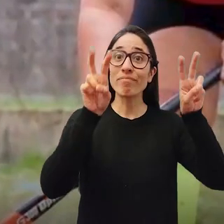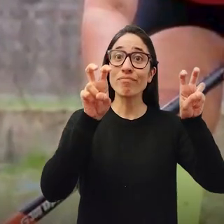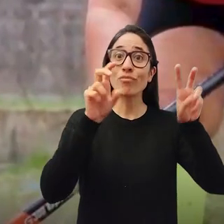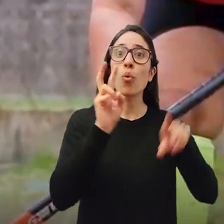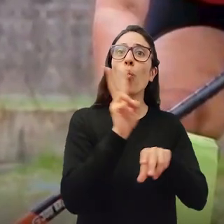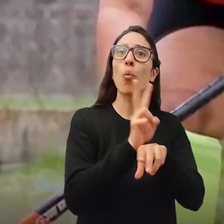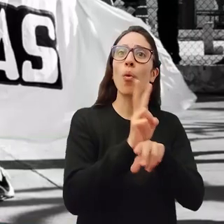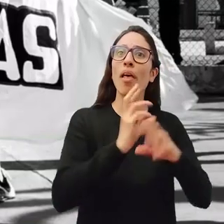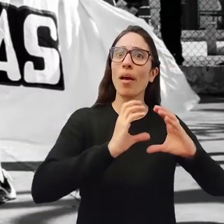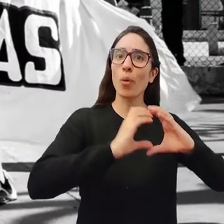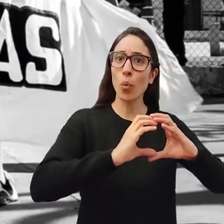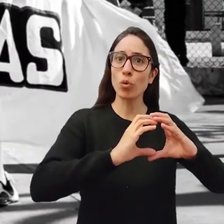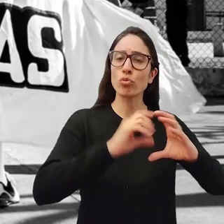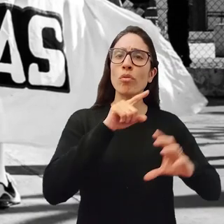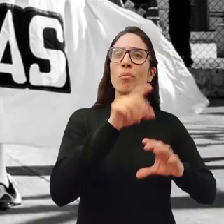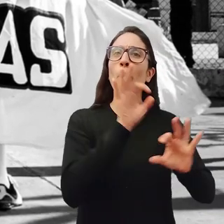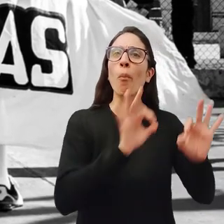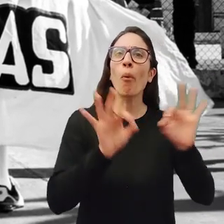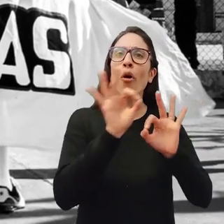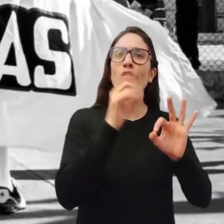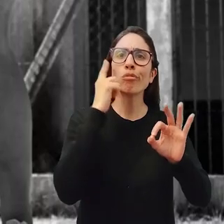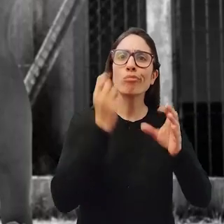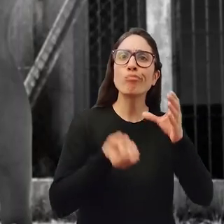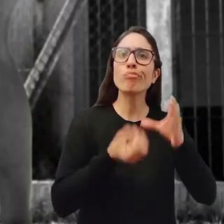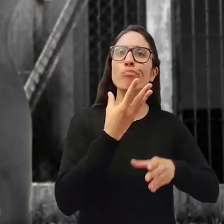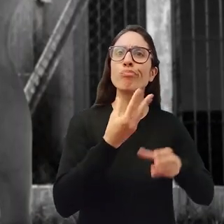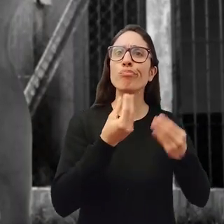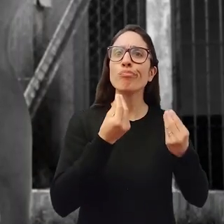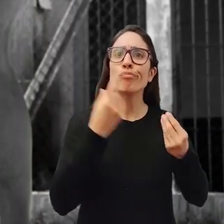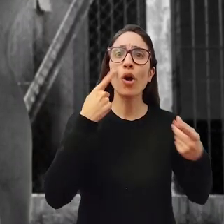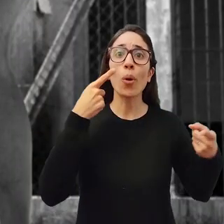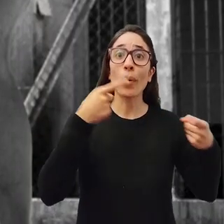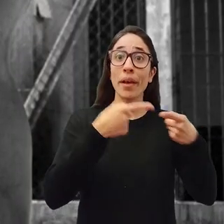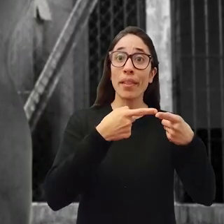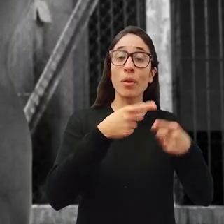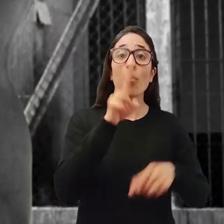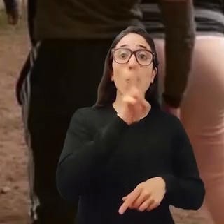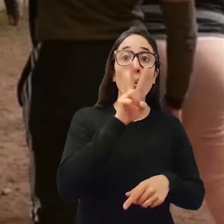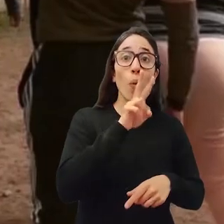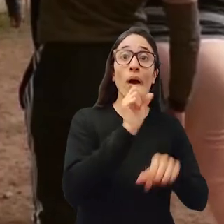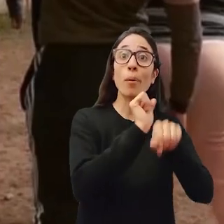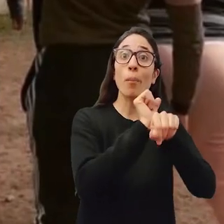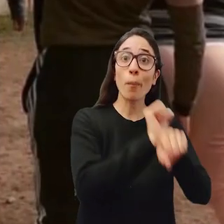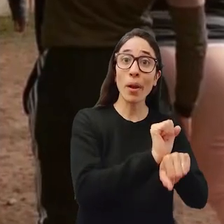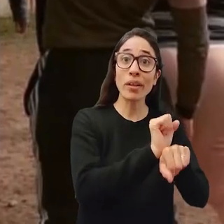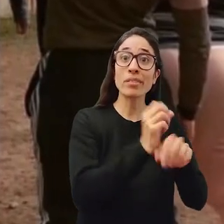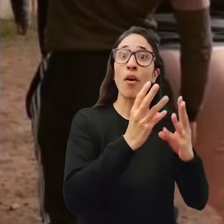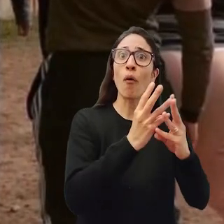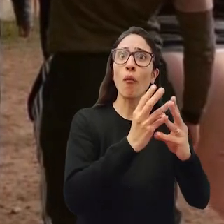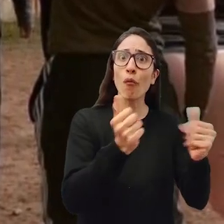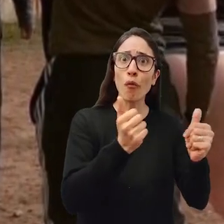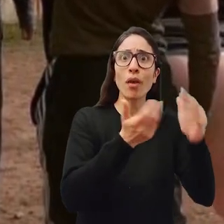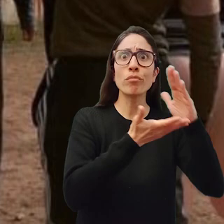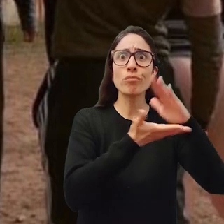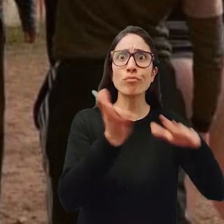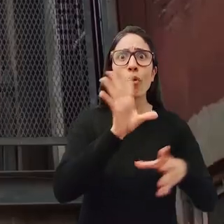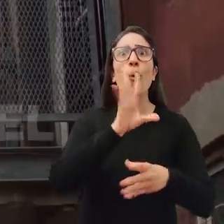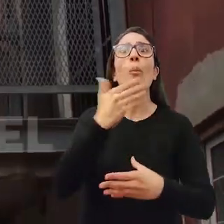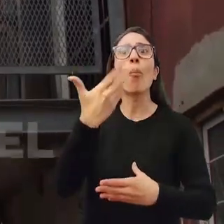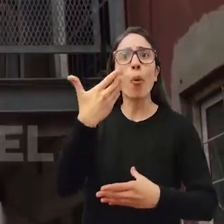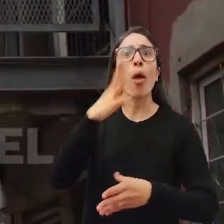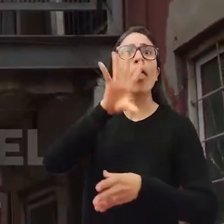a las personas, a las mujeres privadas de libertad, cuando salían de la cárcel, a seguir un poco transformándose,